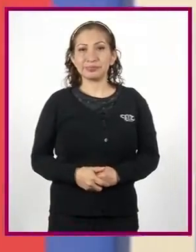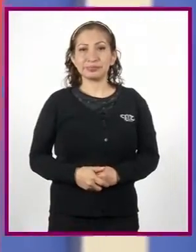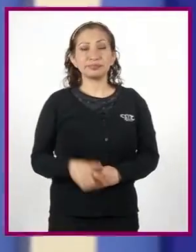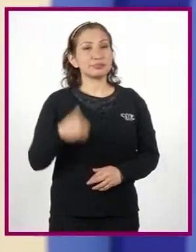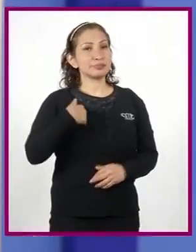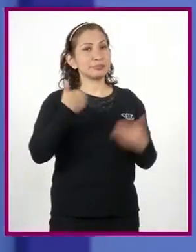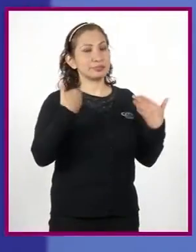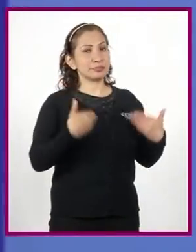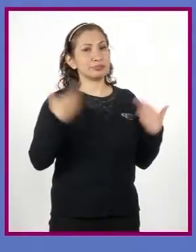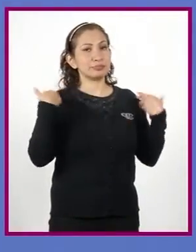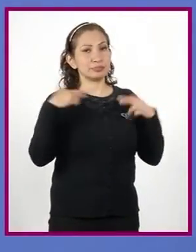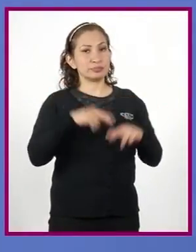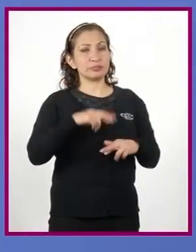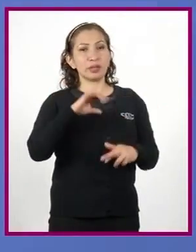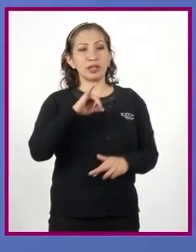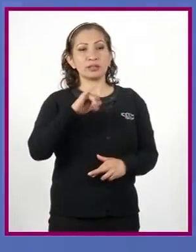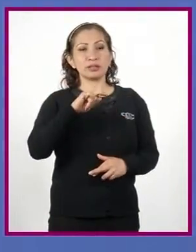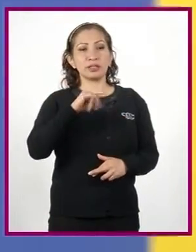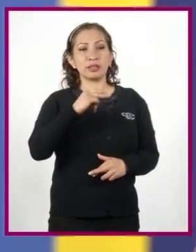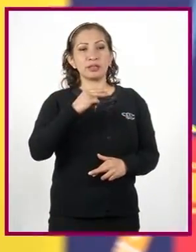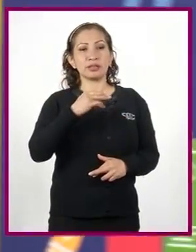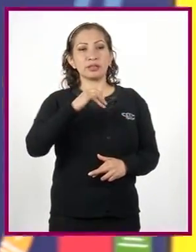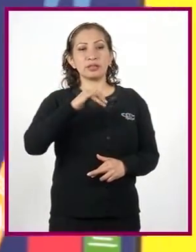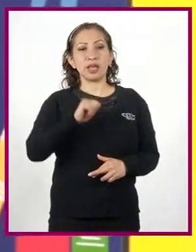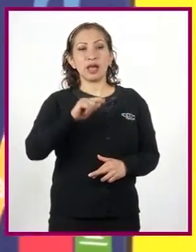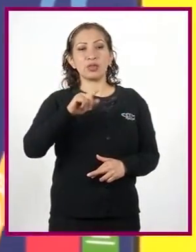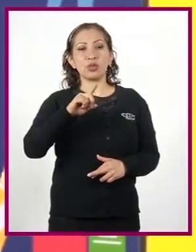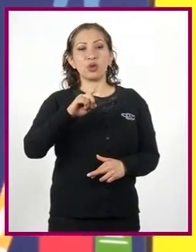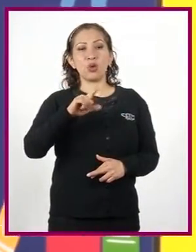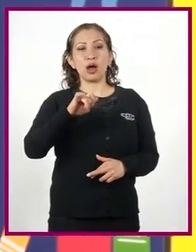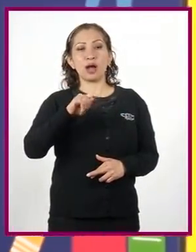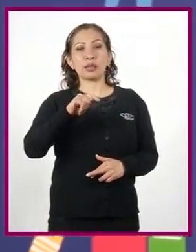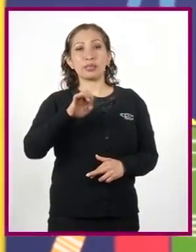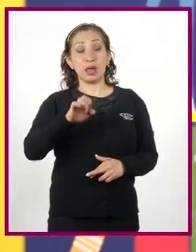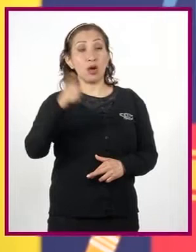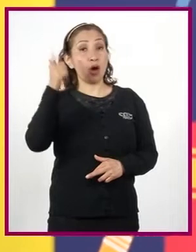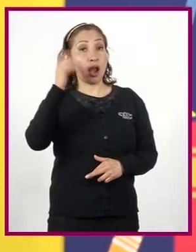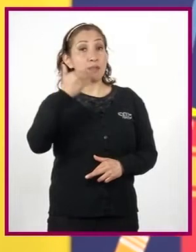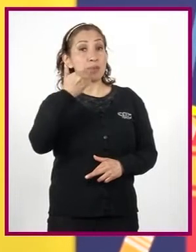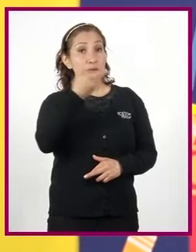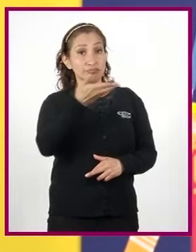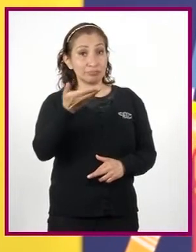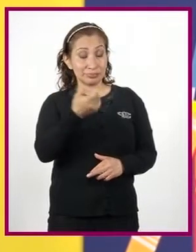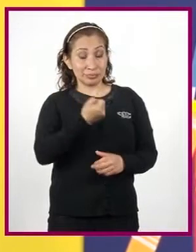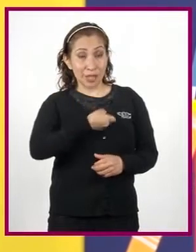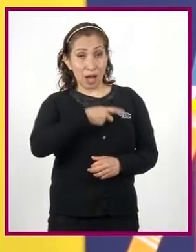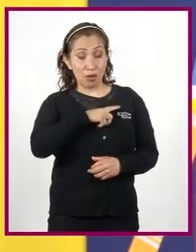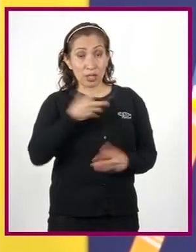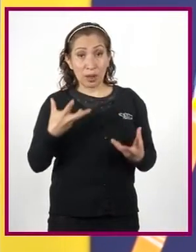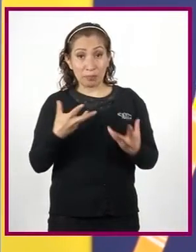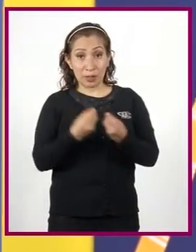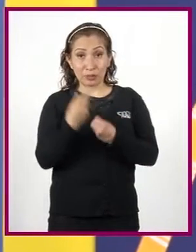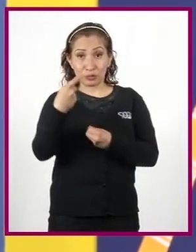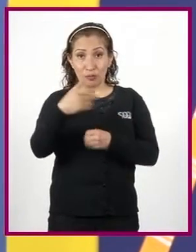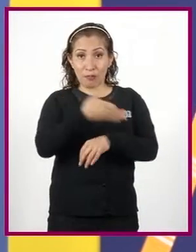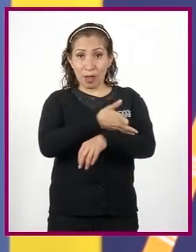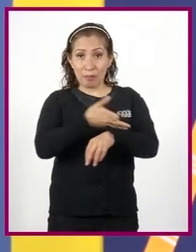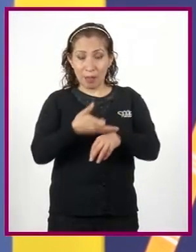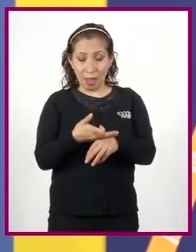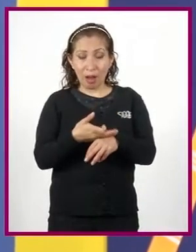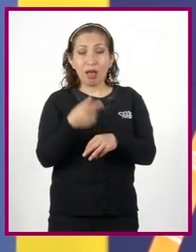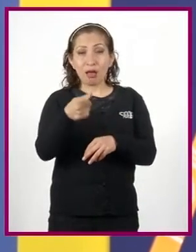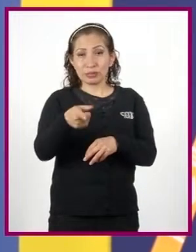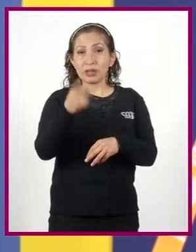Y yo soy la maestra Cintia Luarte Magdaleno. Deseamos que se encuentren bien de salud y que en compañía de sus familias